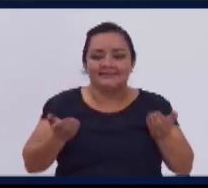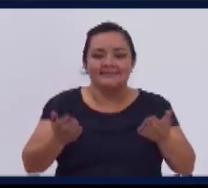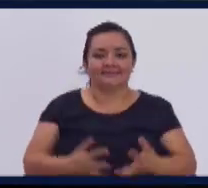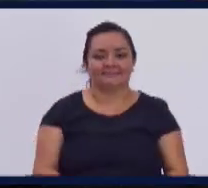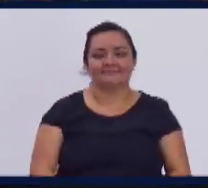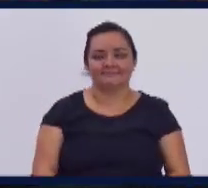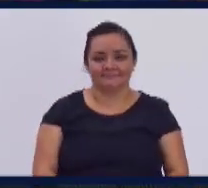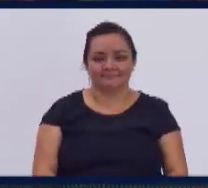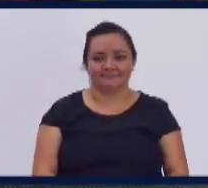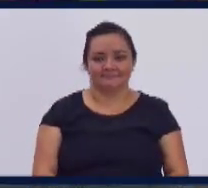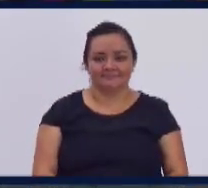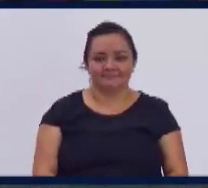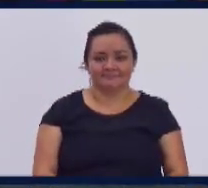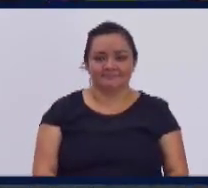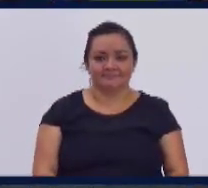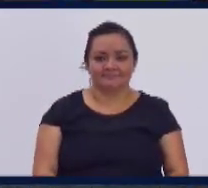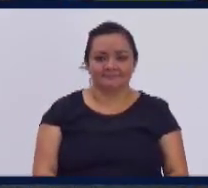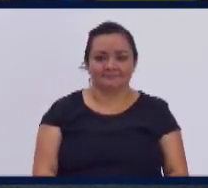podemos hacer.